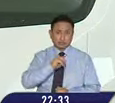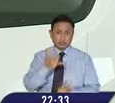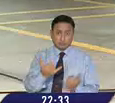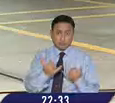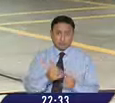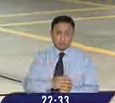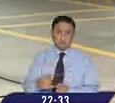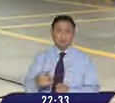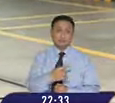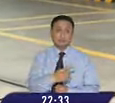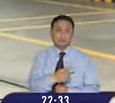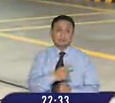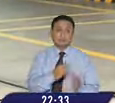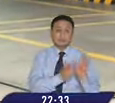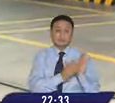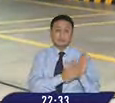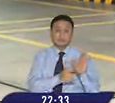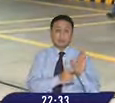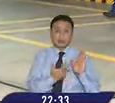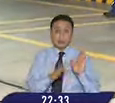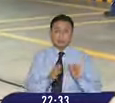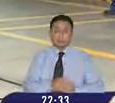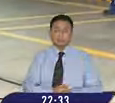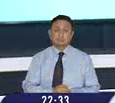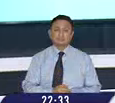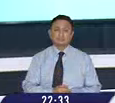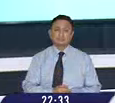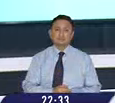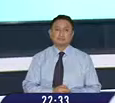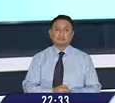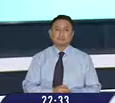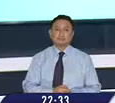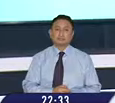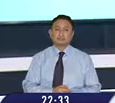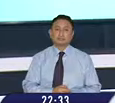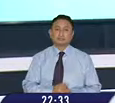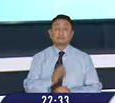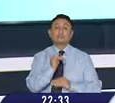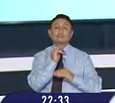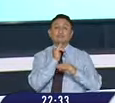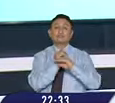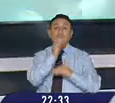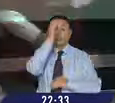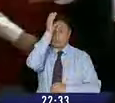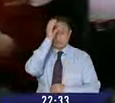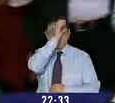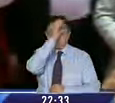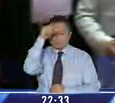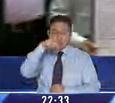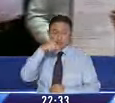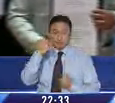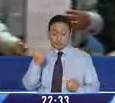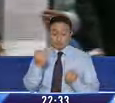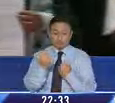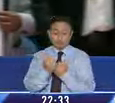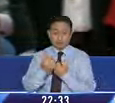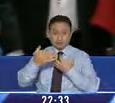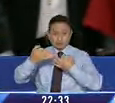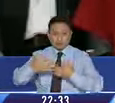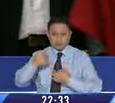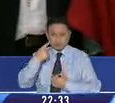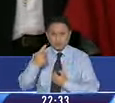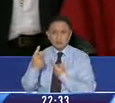plasmado, informó Héctor Romero. La Conferencia Episcopal Ecuatoriana ya no continuará como garante